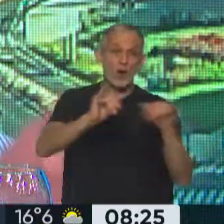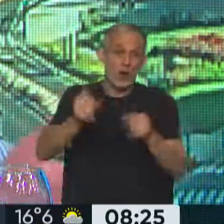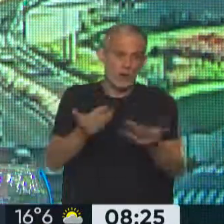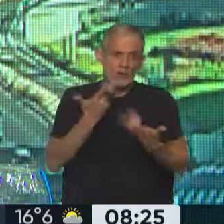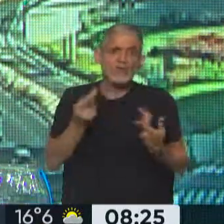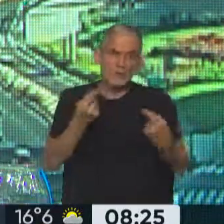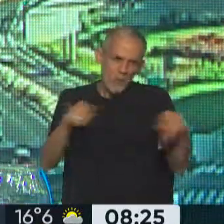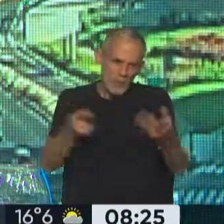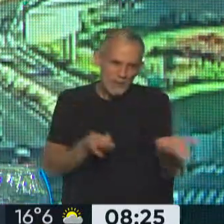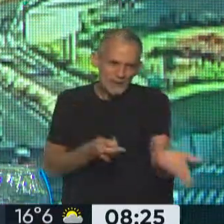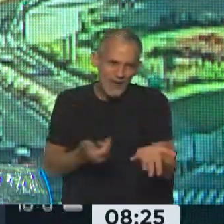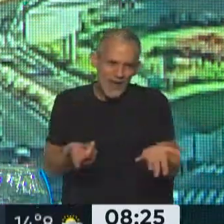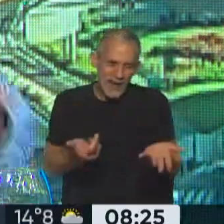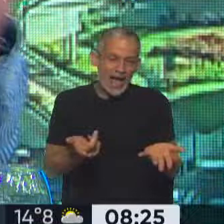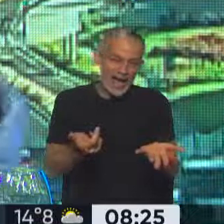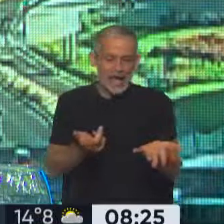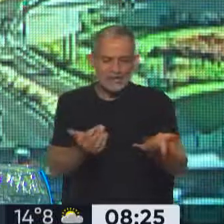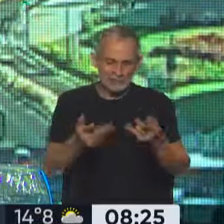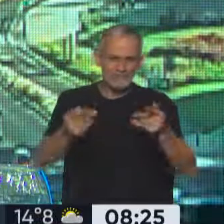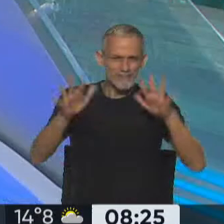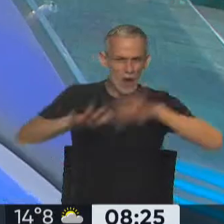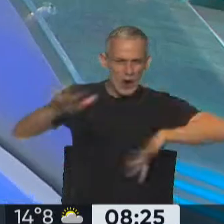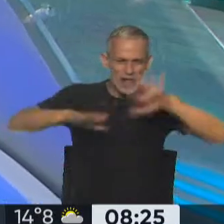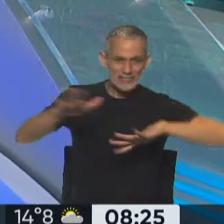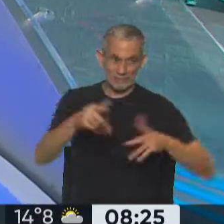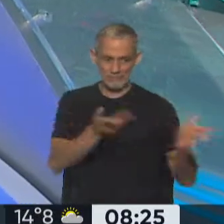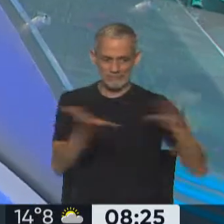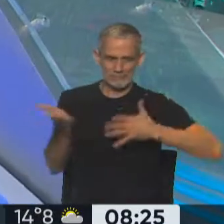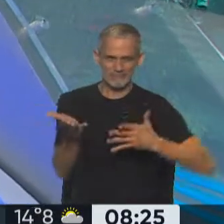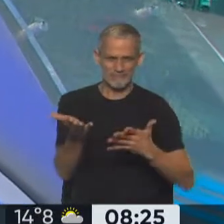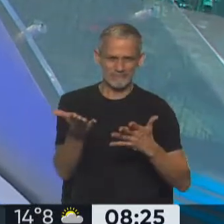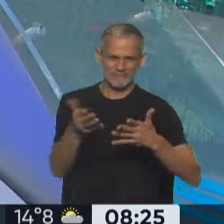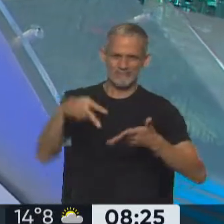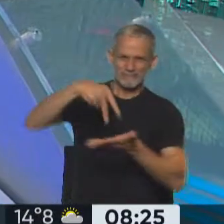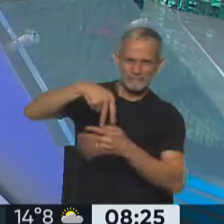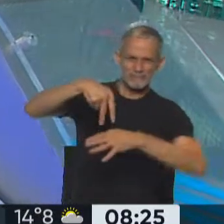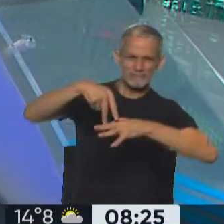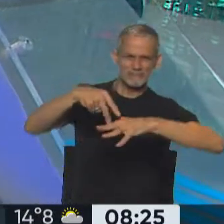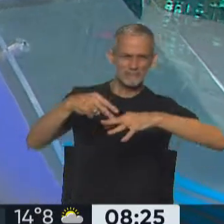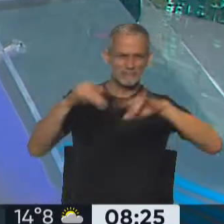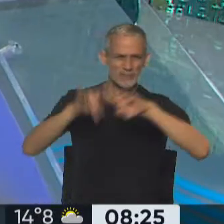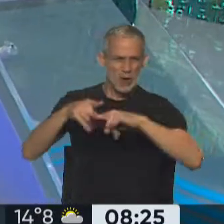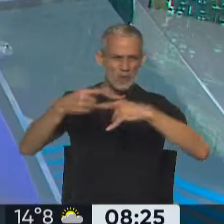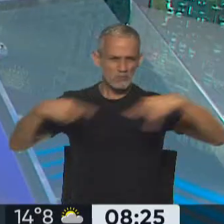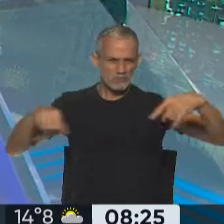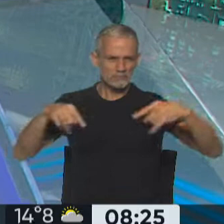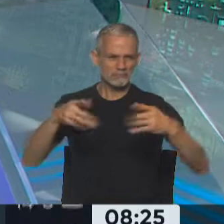la música les gusta este estar en todos los este Rock con todas las escenas